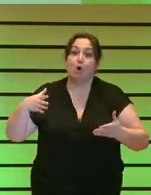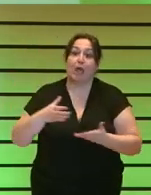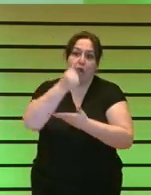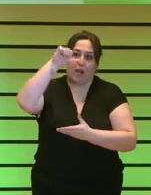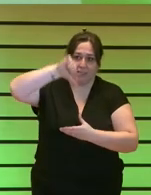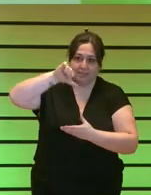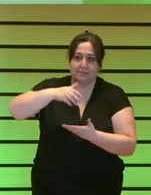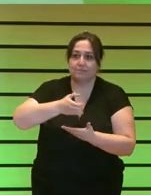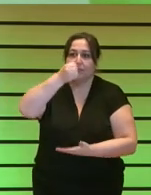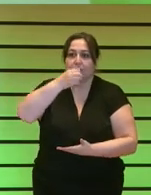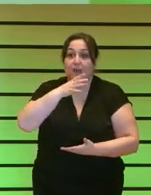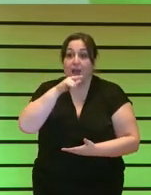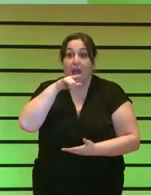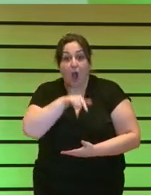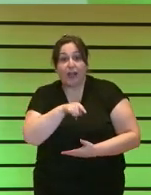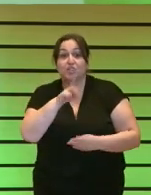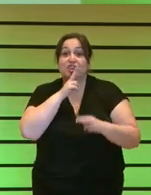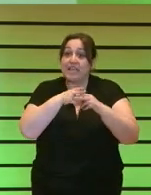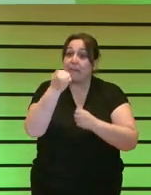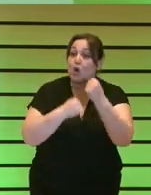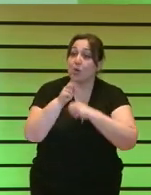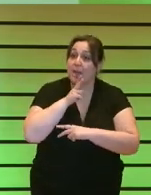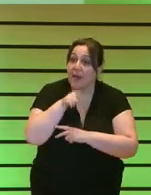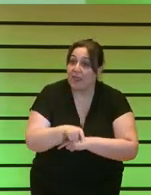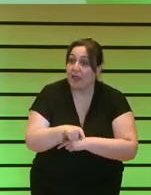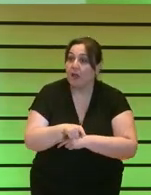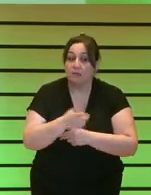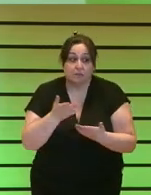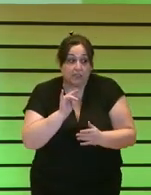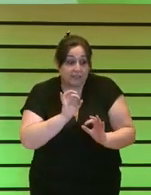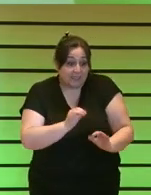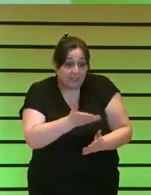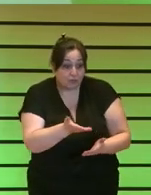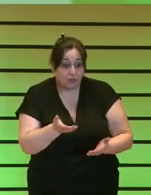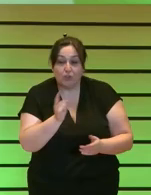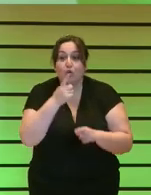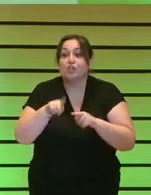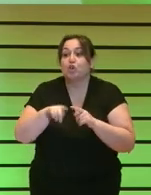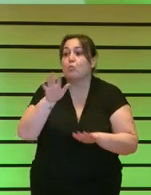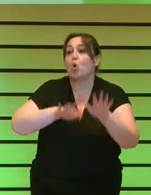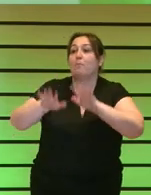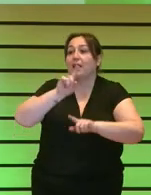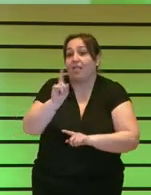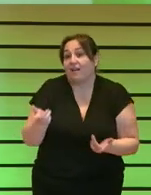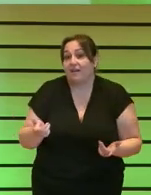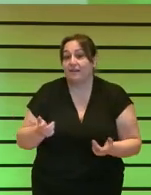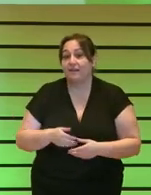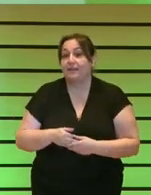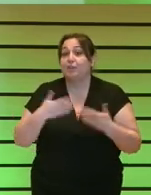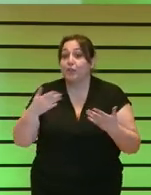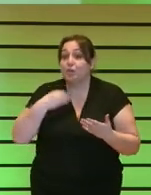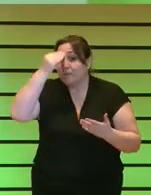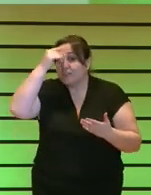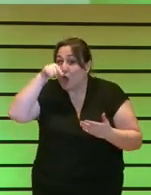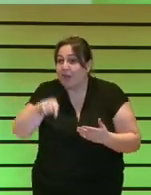que estoy con eso Y eso ahora le llamamos economía verde Sí sí que es que se trata de eso que no son cosas tan complicadas no Por lo tanto yo creo que